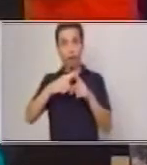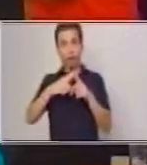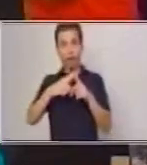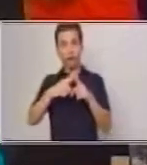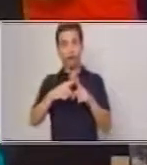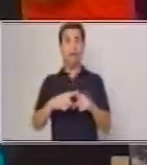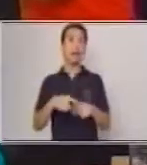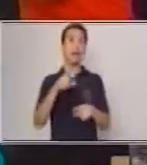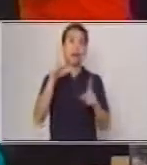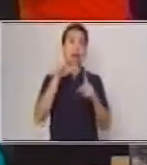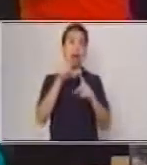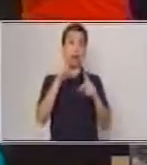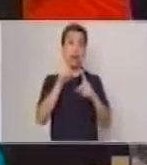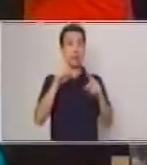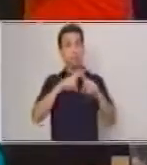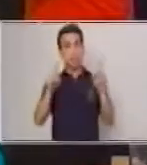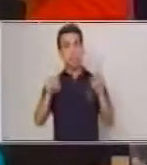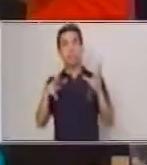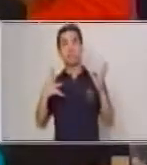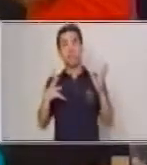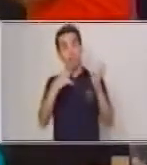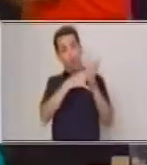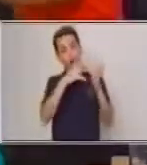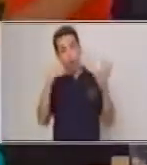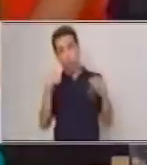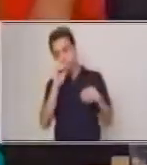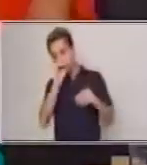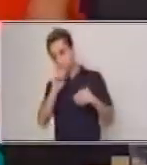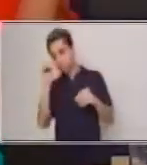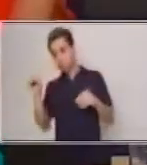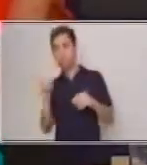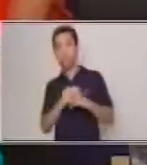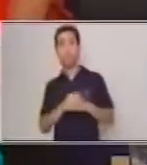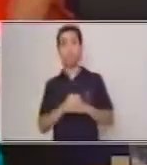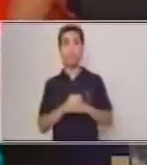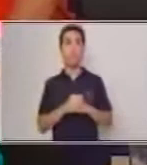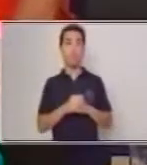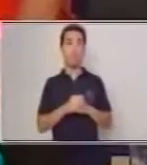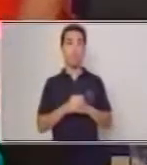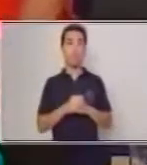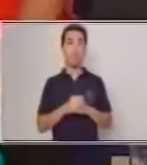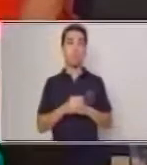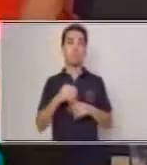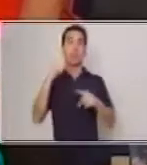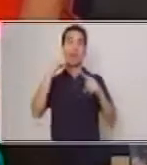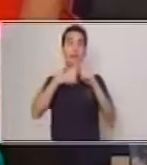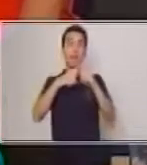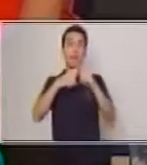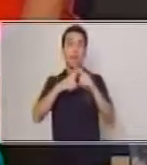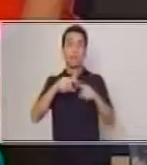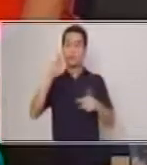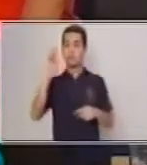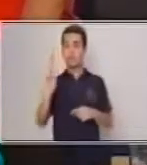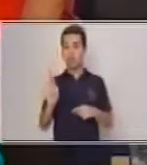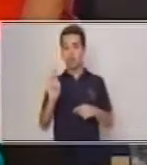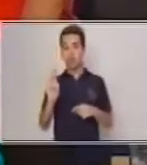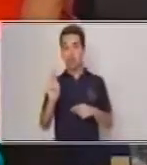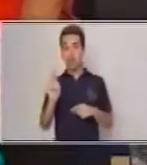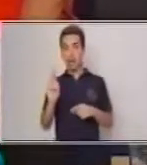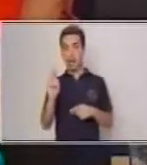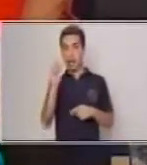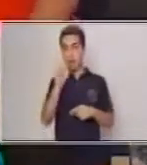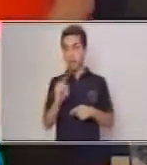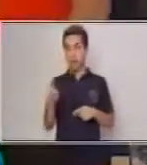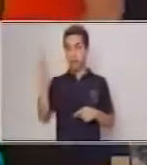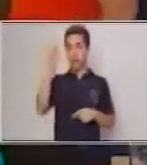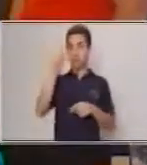ni restar, solo se van a copiar. X, Y, 6.